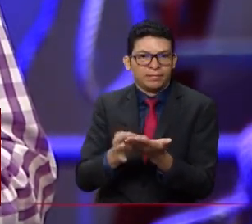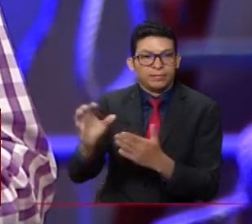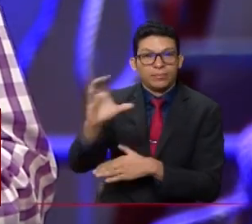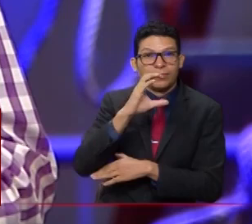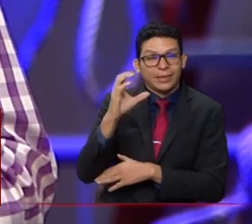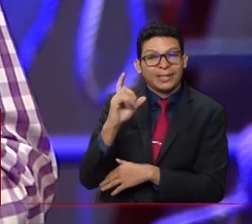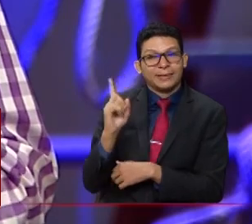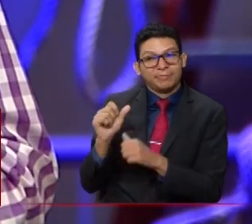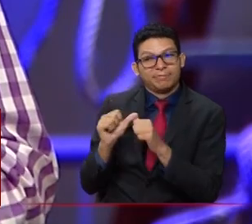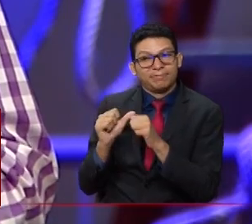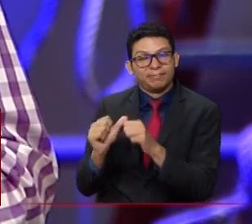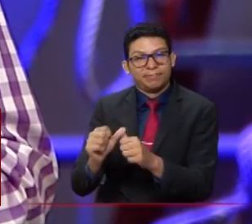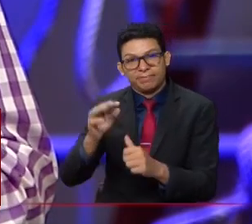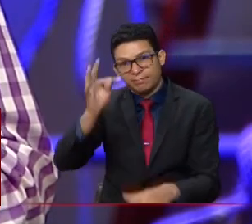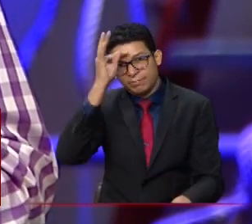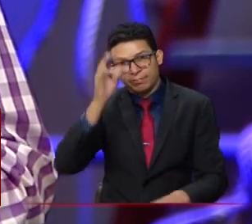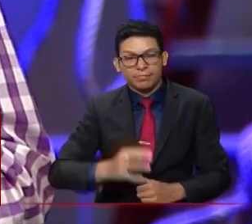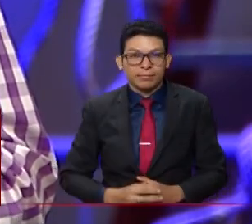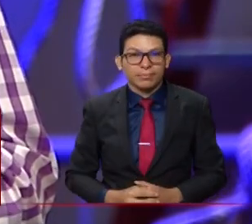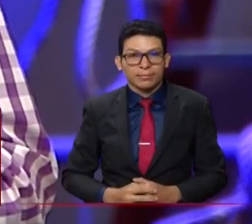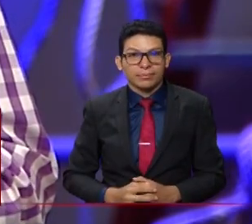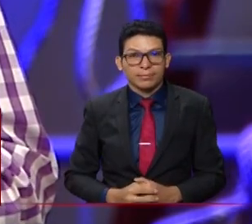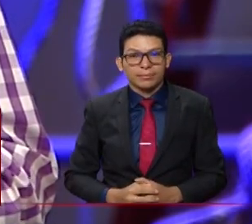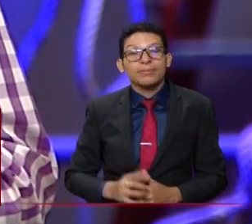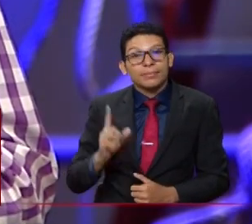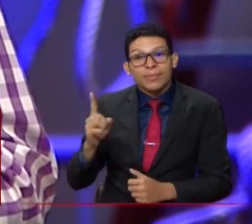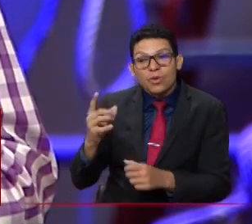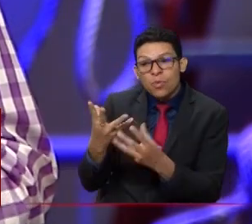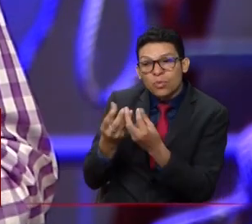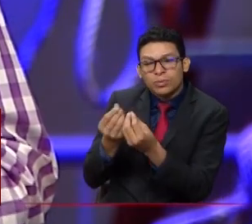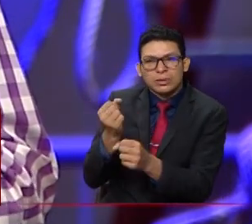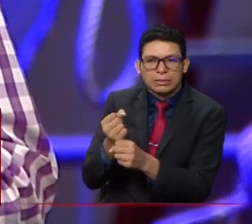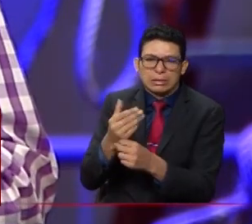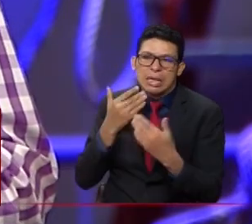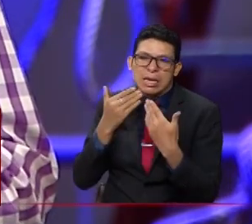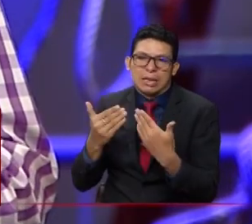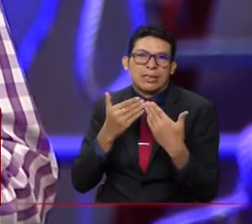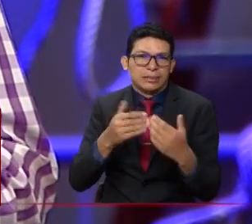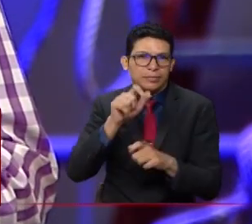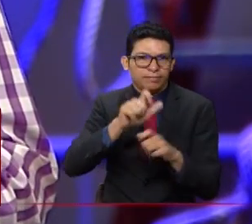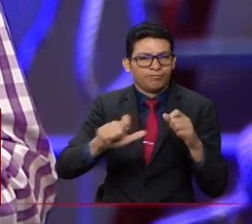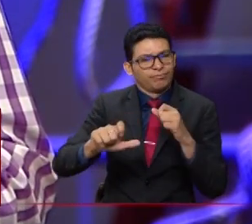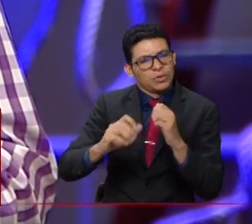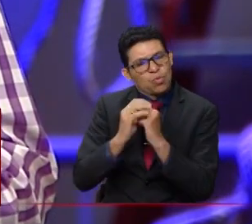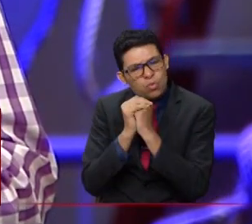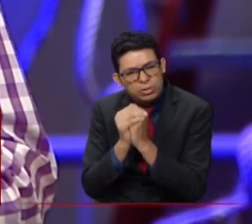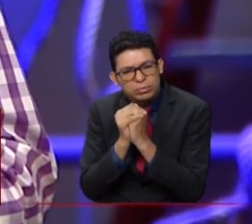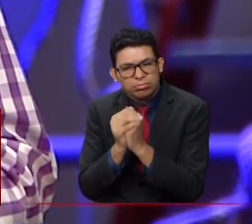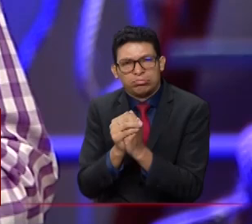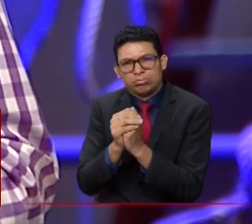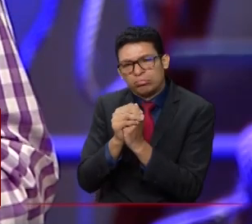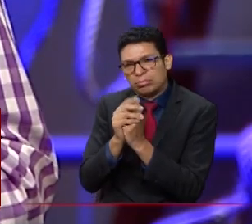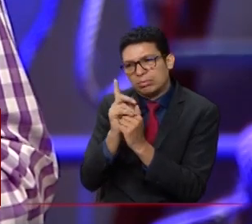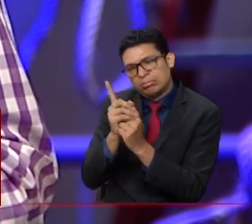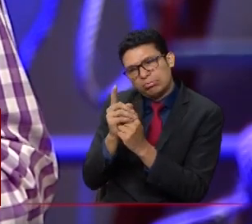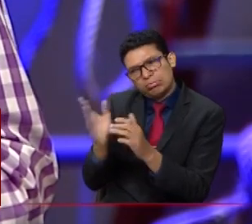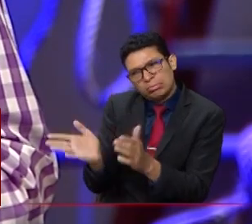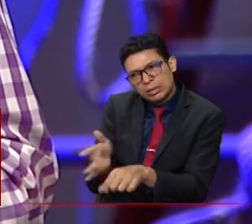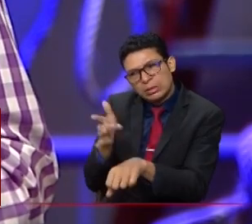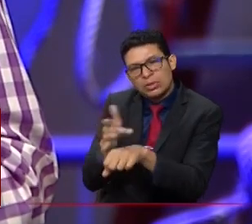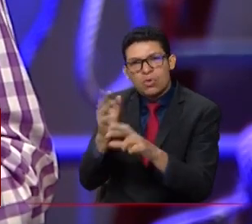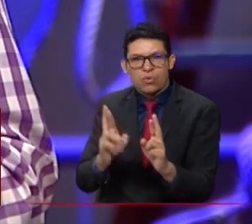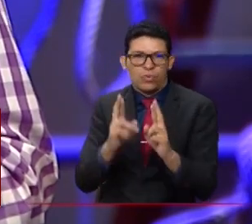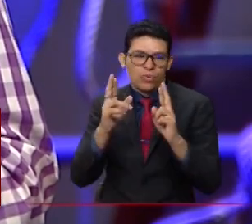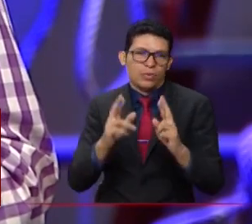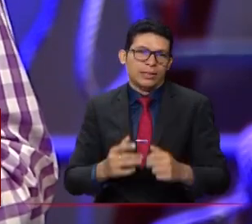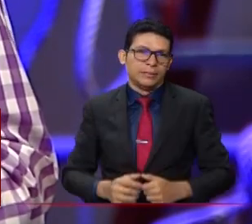donde permanece hospitalizado. El equipo de trabajo del cantautor agradeció a sus seguidores las oraciones por su salud. Esperamos que se